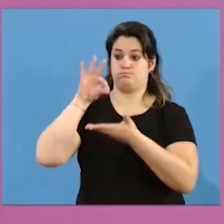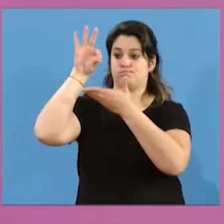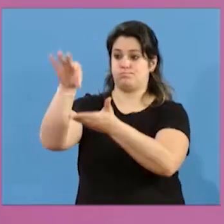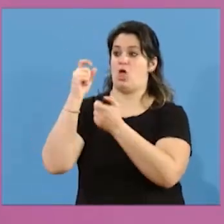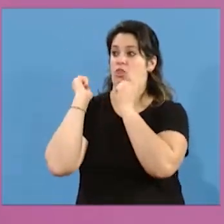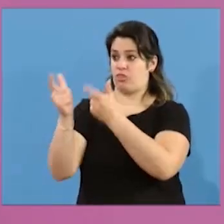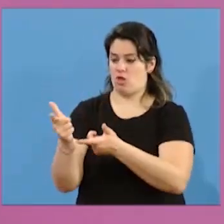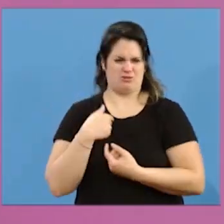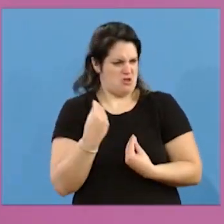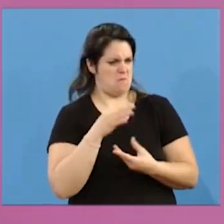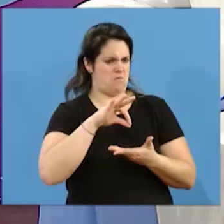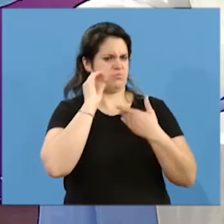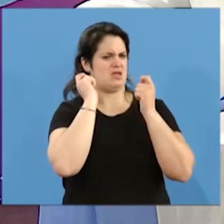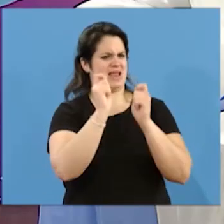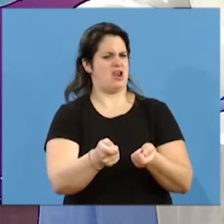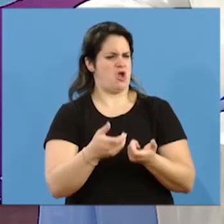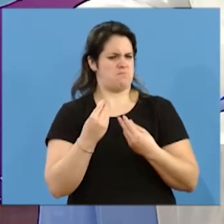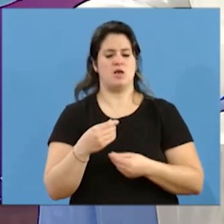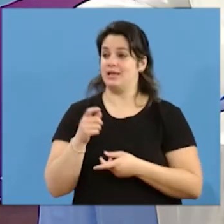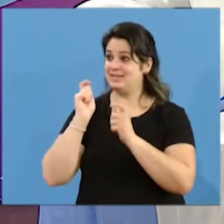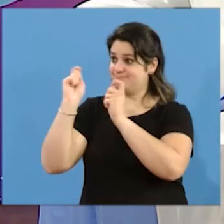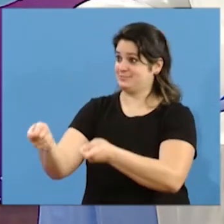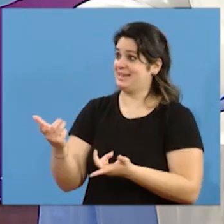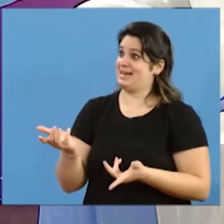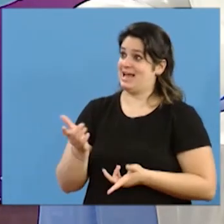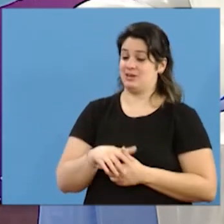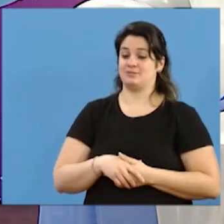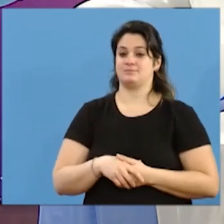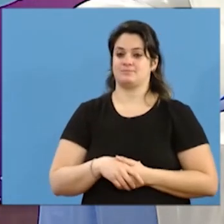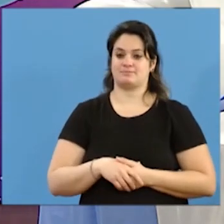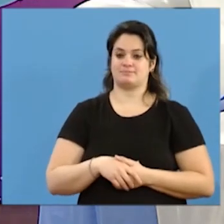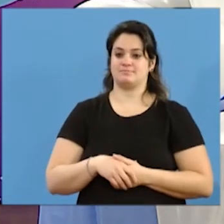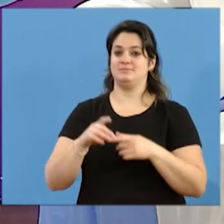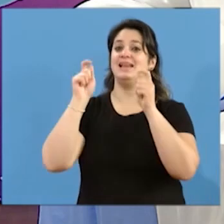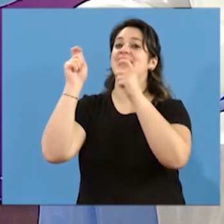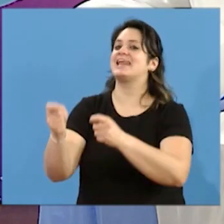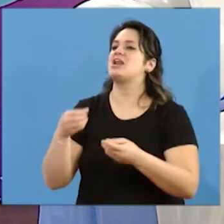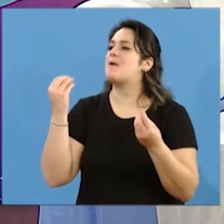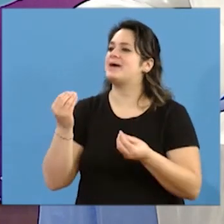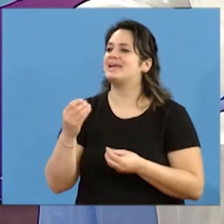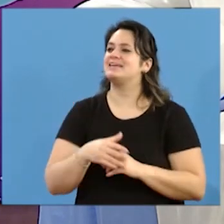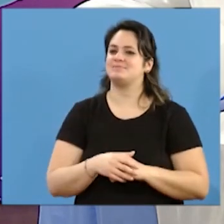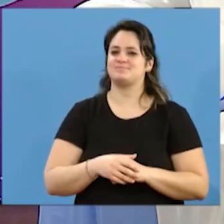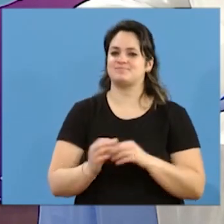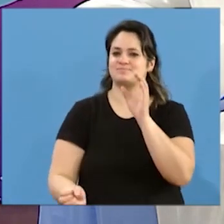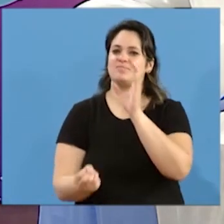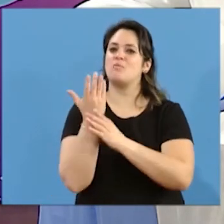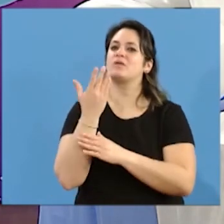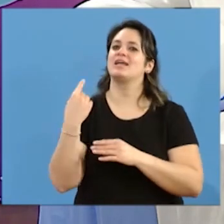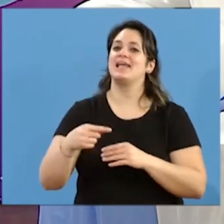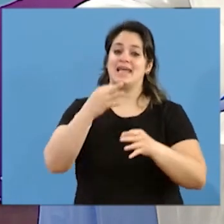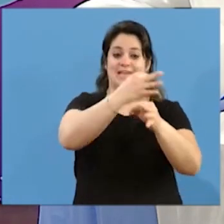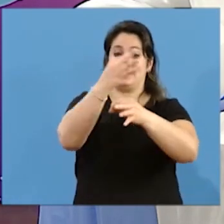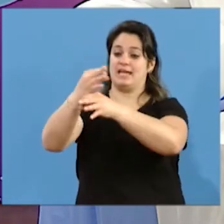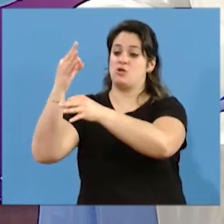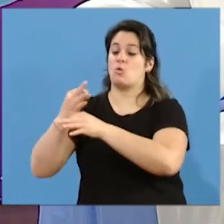¿Cómo que la donó? La regaló, sí. La regaló para que crearan y fundaran